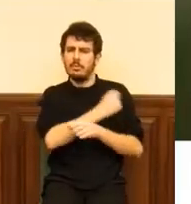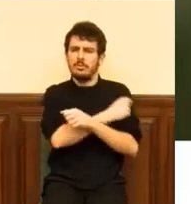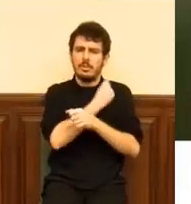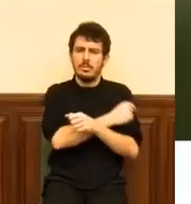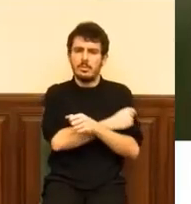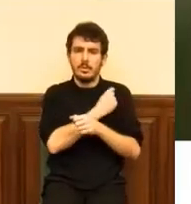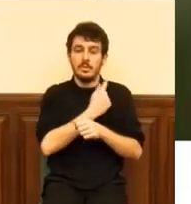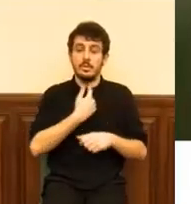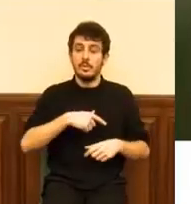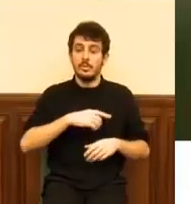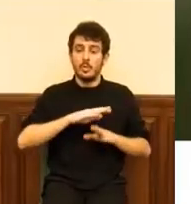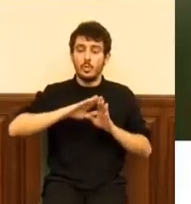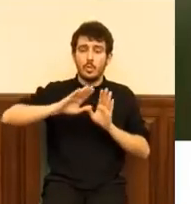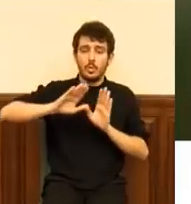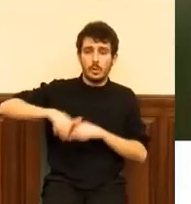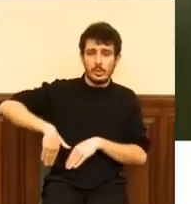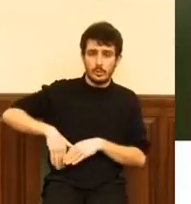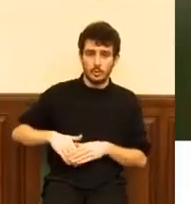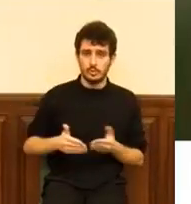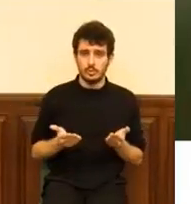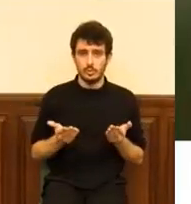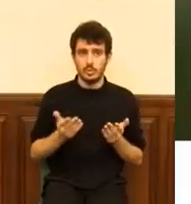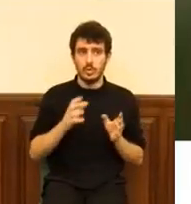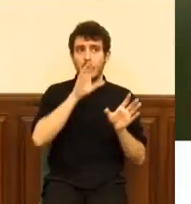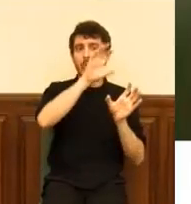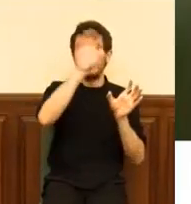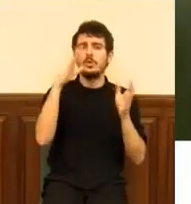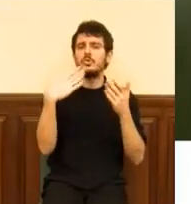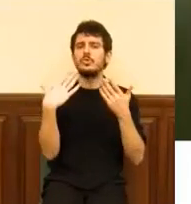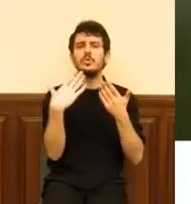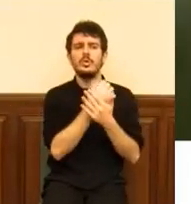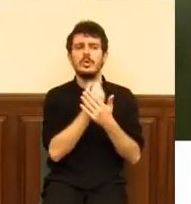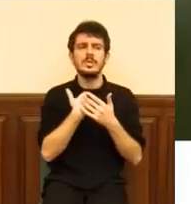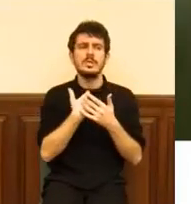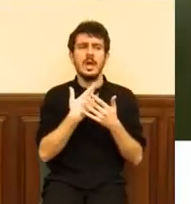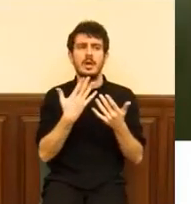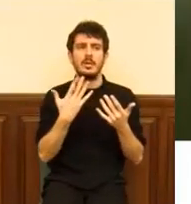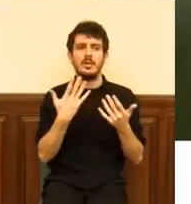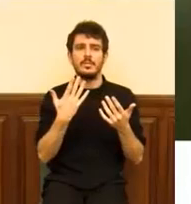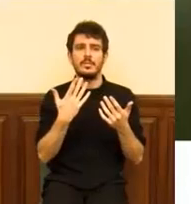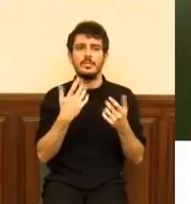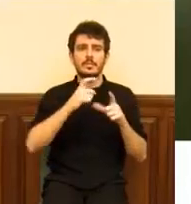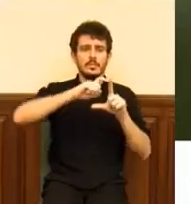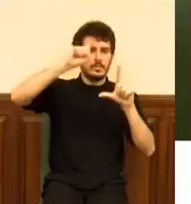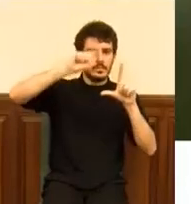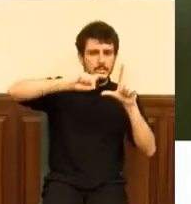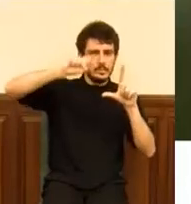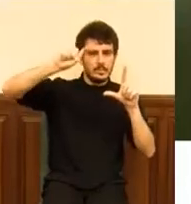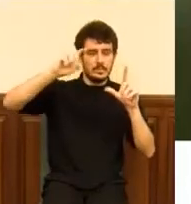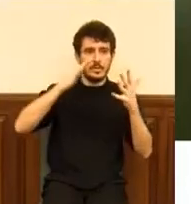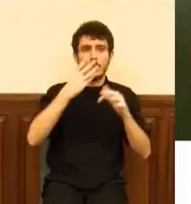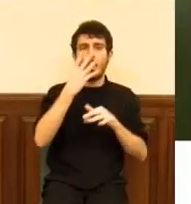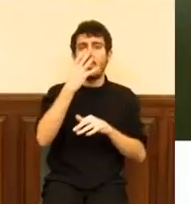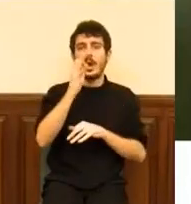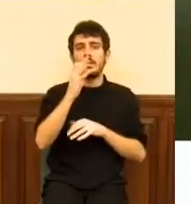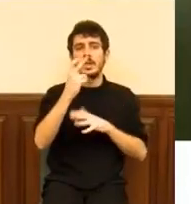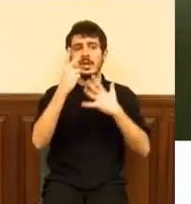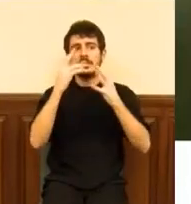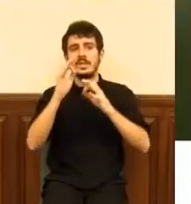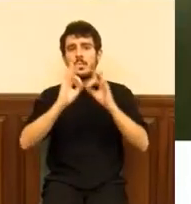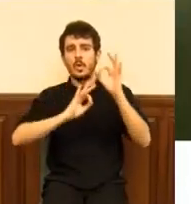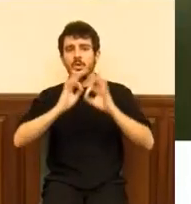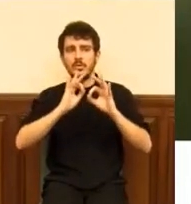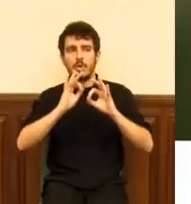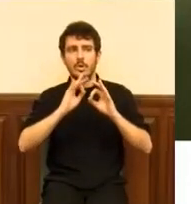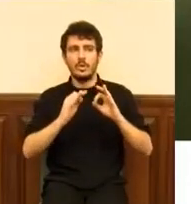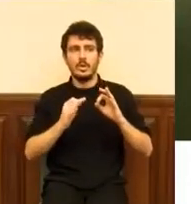nosotros fuimos los últimos. O sea, todas las comunidades estaban rondando índices de vacunación entre el 40 y el